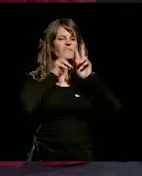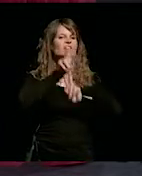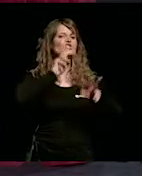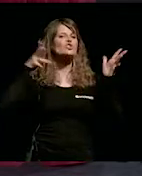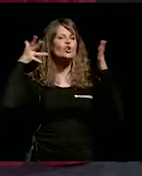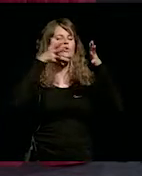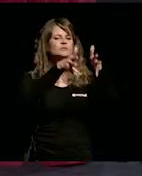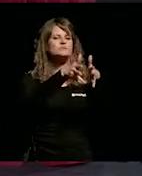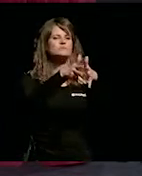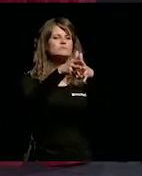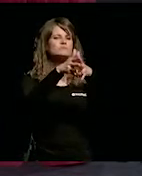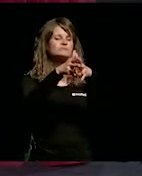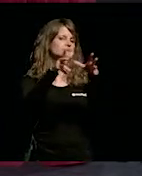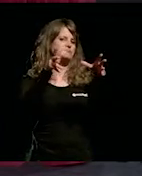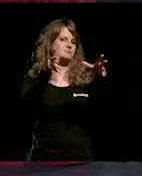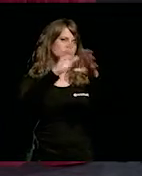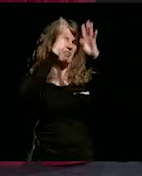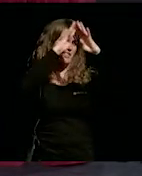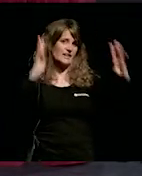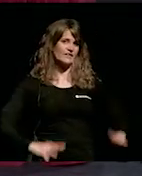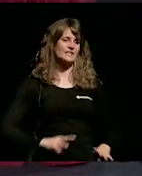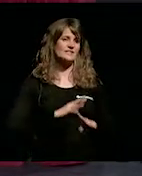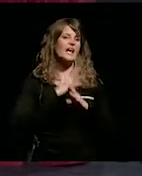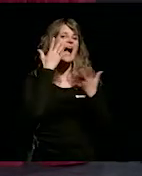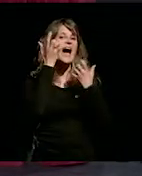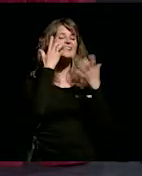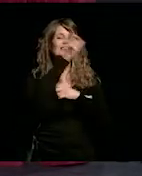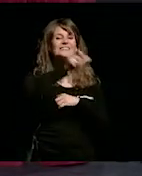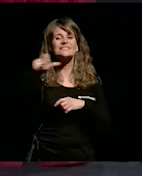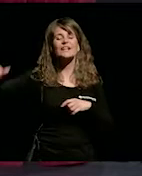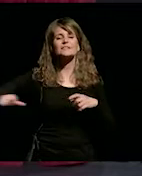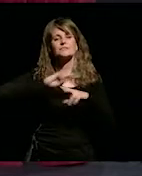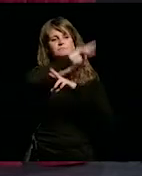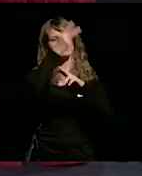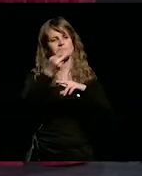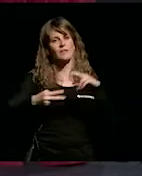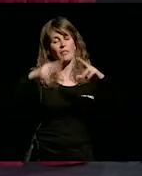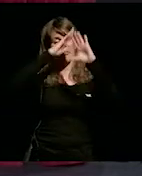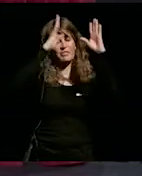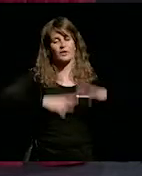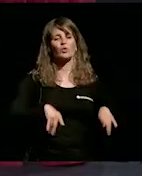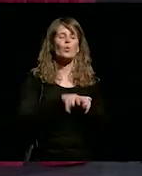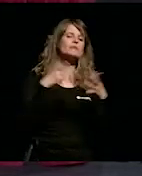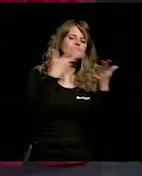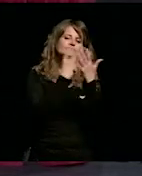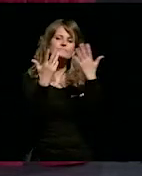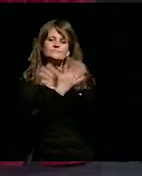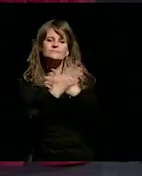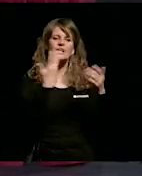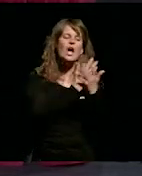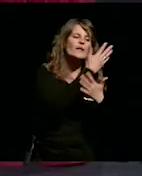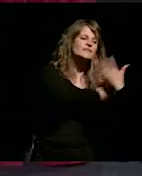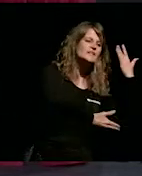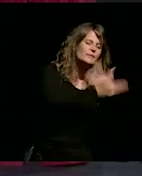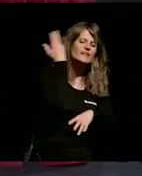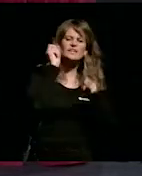donde los artistas del circo se combinan con artistas discapacitados, no discapacitados, y formamos un todo